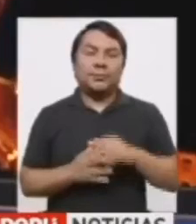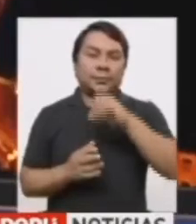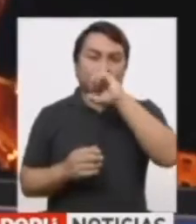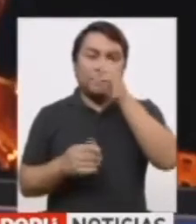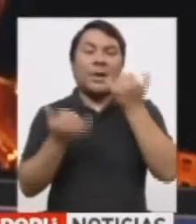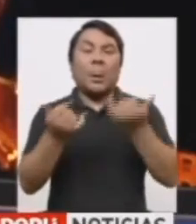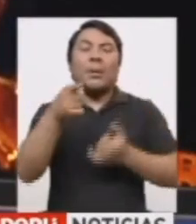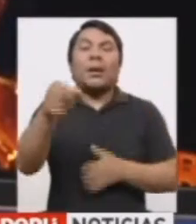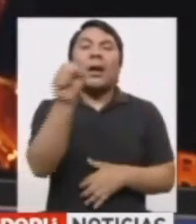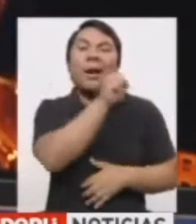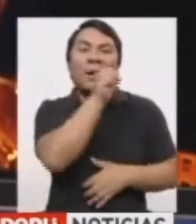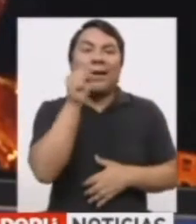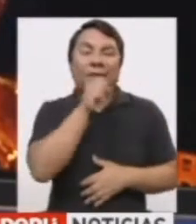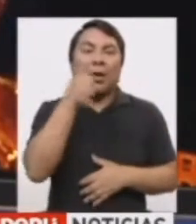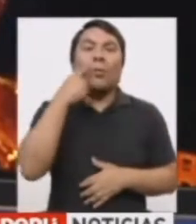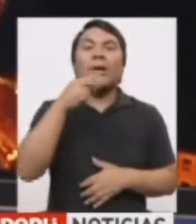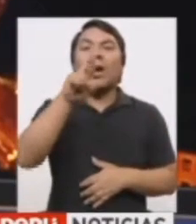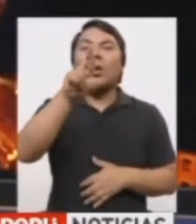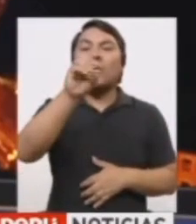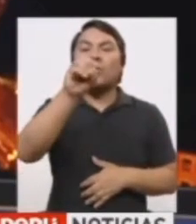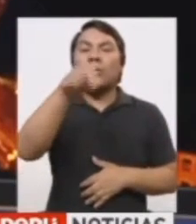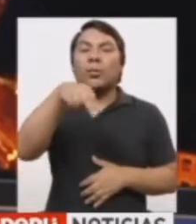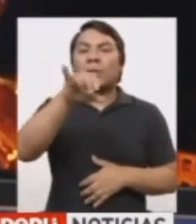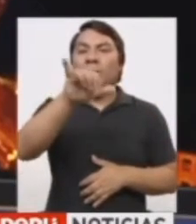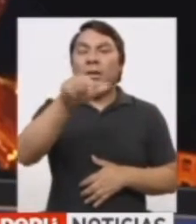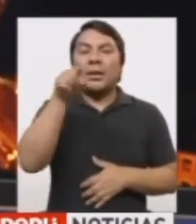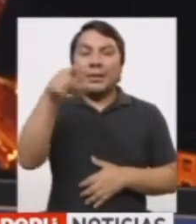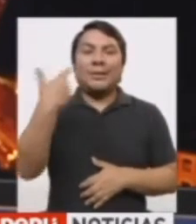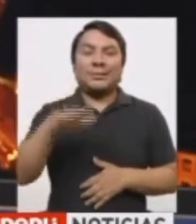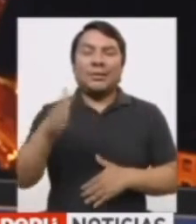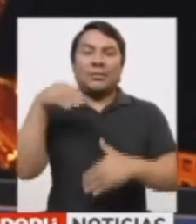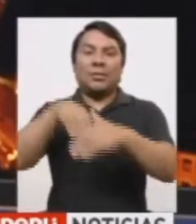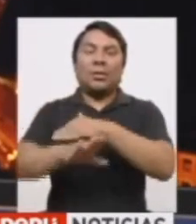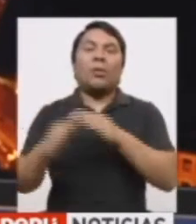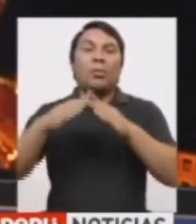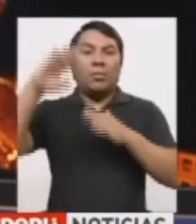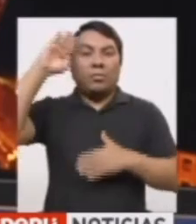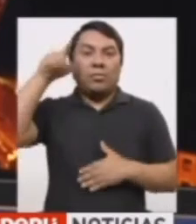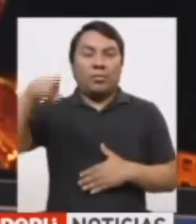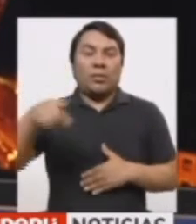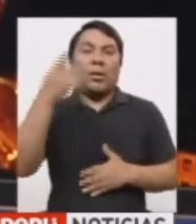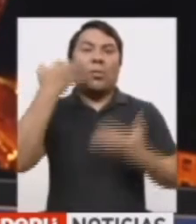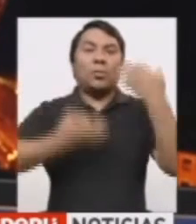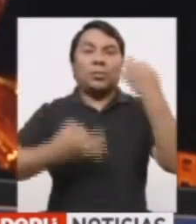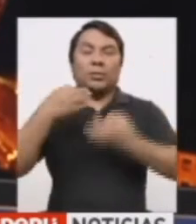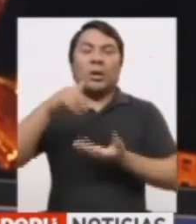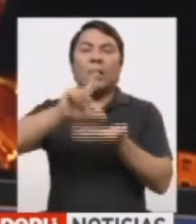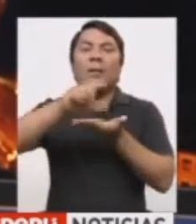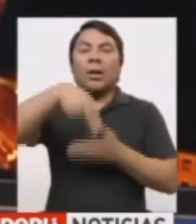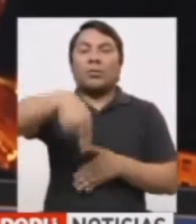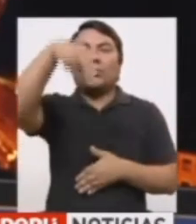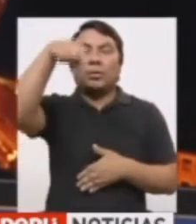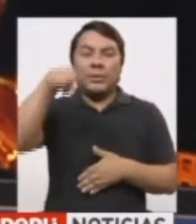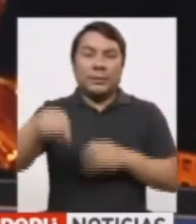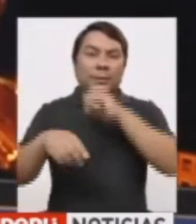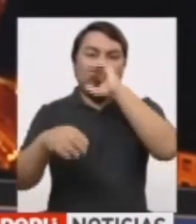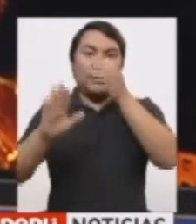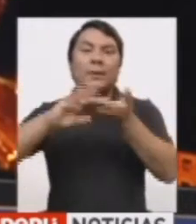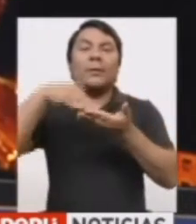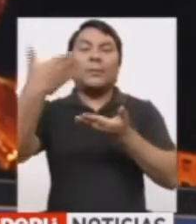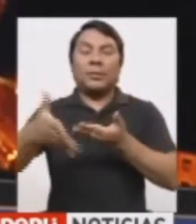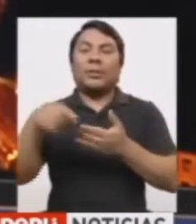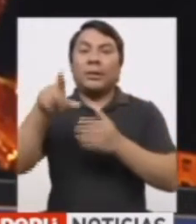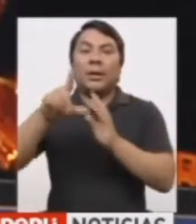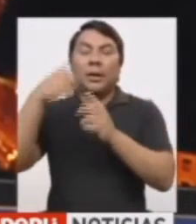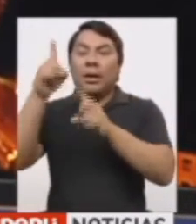Ahora con el cantante Ronnie García, quien se encuentra en la carceleta del Poder Judicial de Lima Norte, de donde posteriormente será trasladado